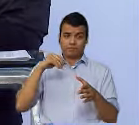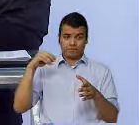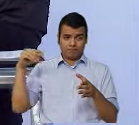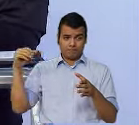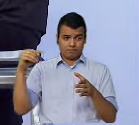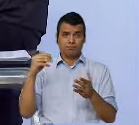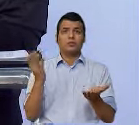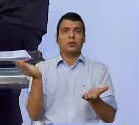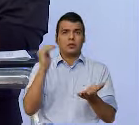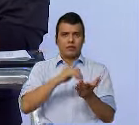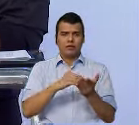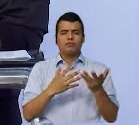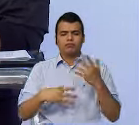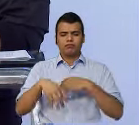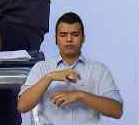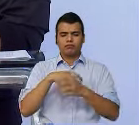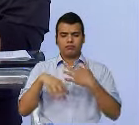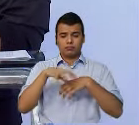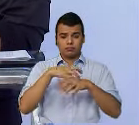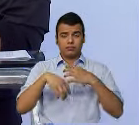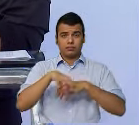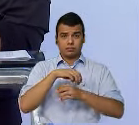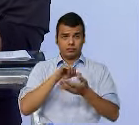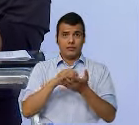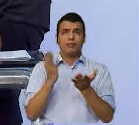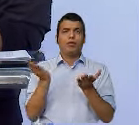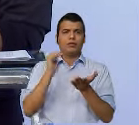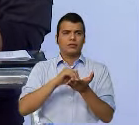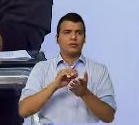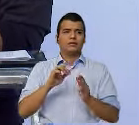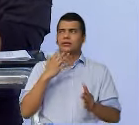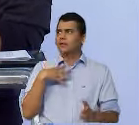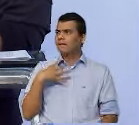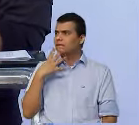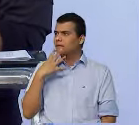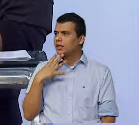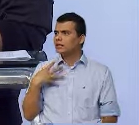Volvemos a revolver. Revolvemos. Ya me está haciendo agua la boca.